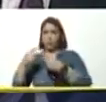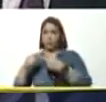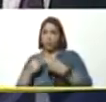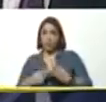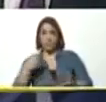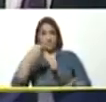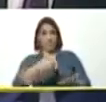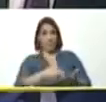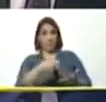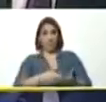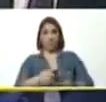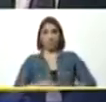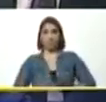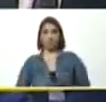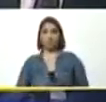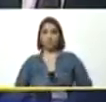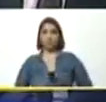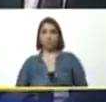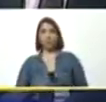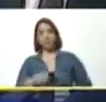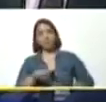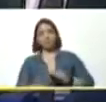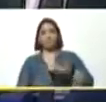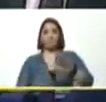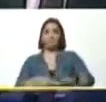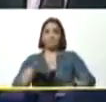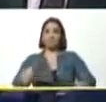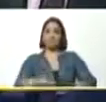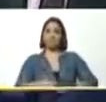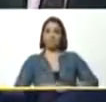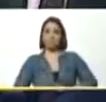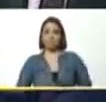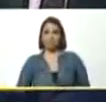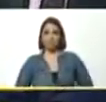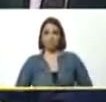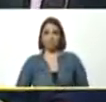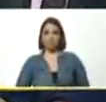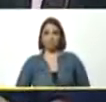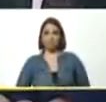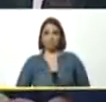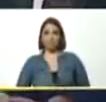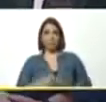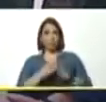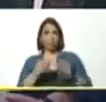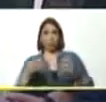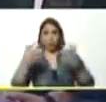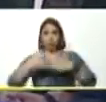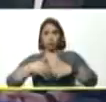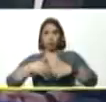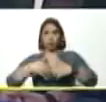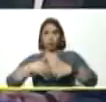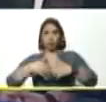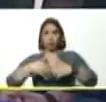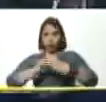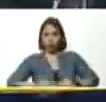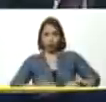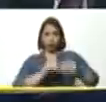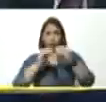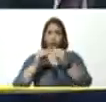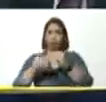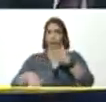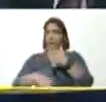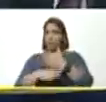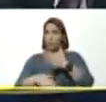de financiamiento para avanzar. Y así en todas las industrias que